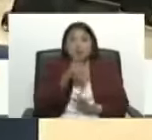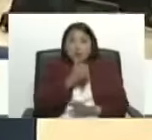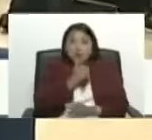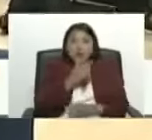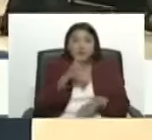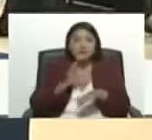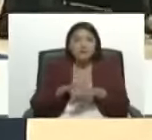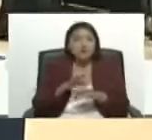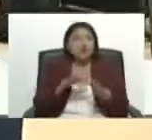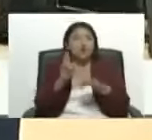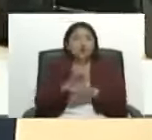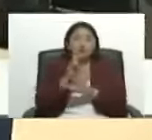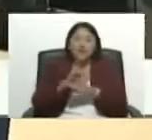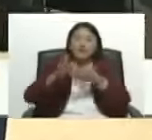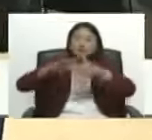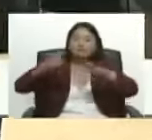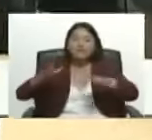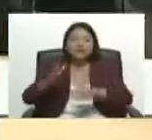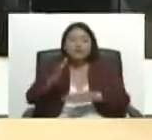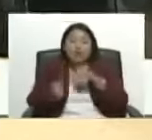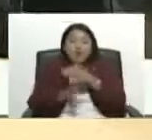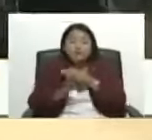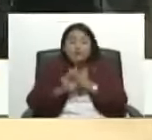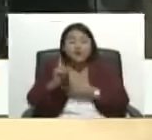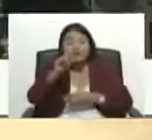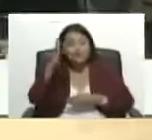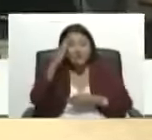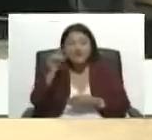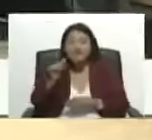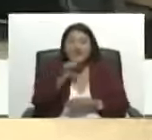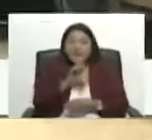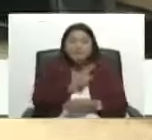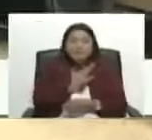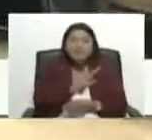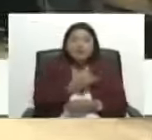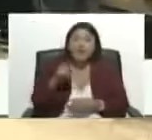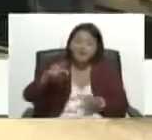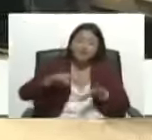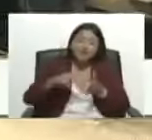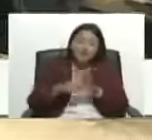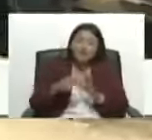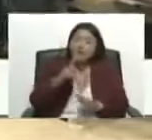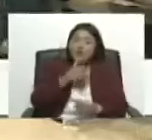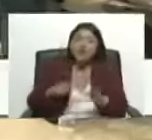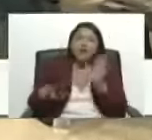está delimitado y que está pendiente por delimitar, están en ilegalidad también.